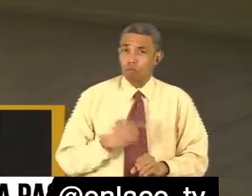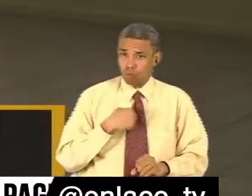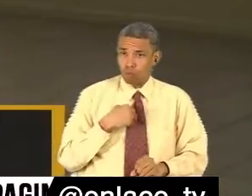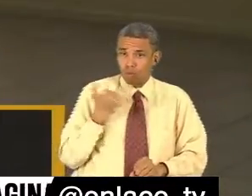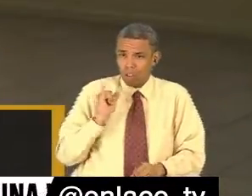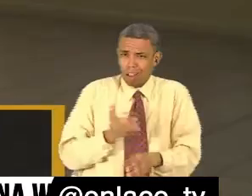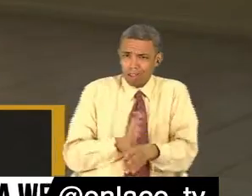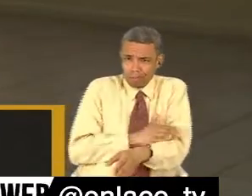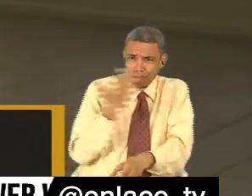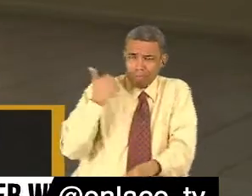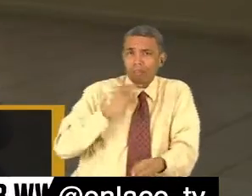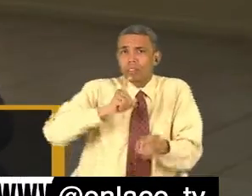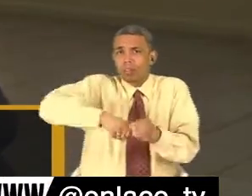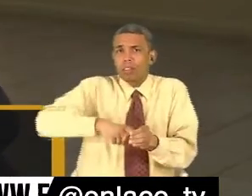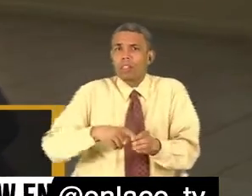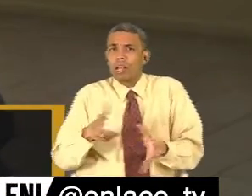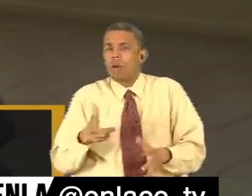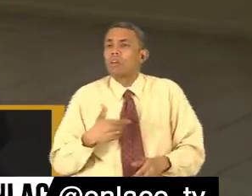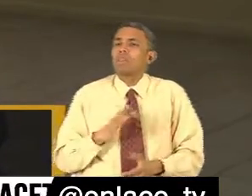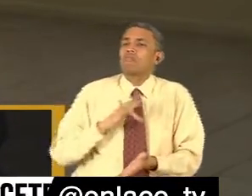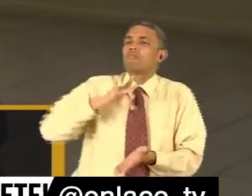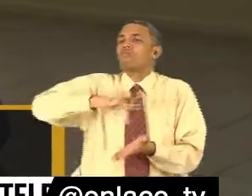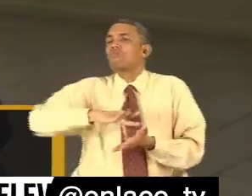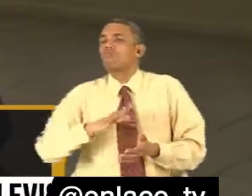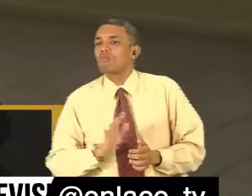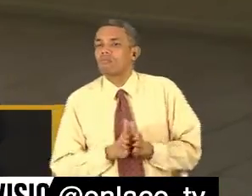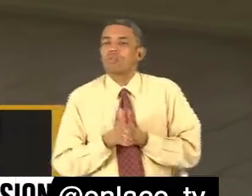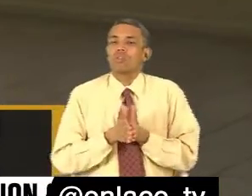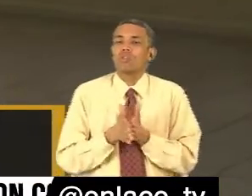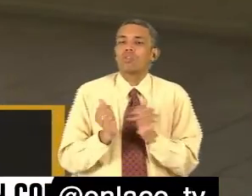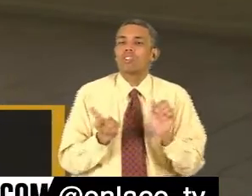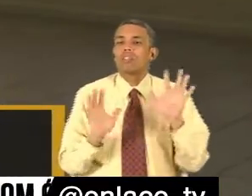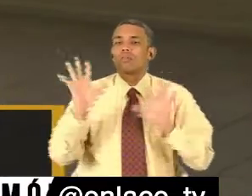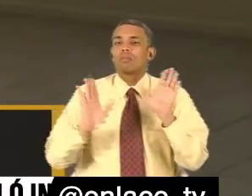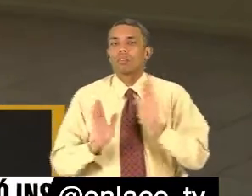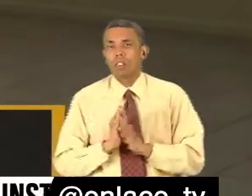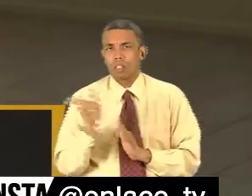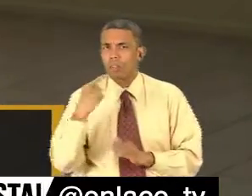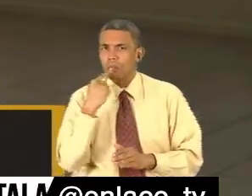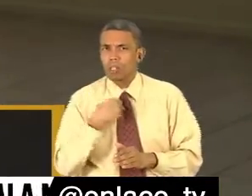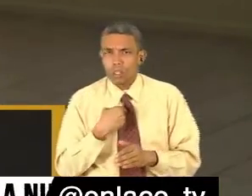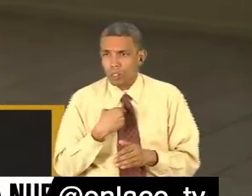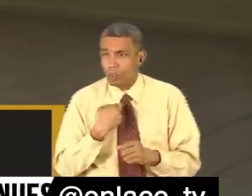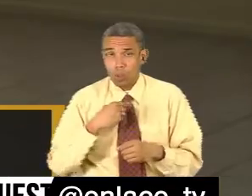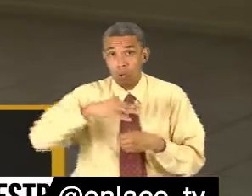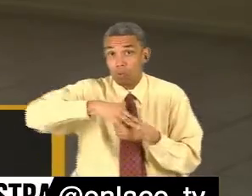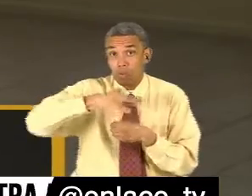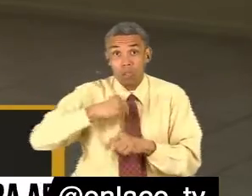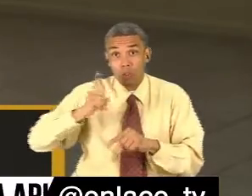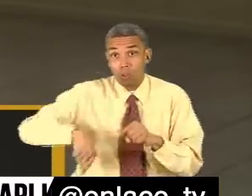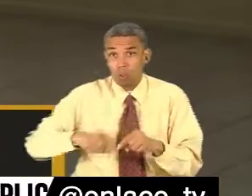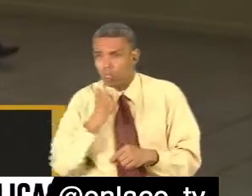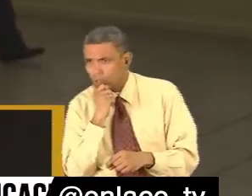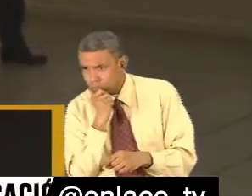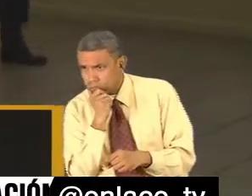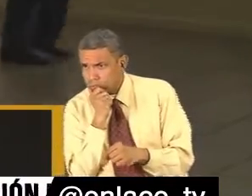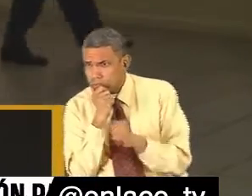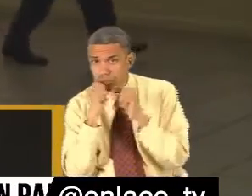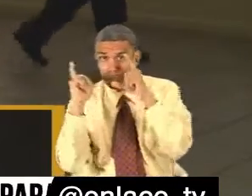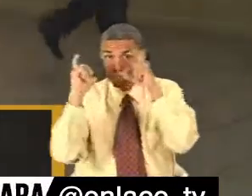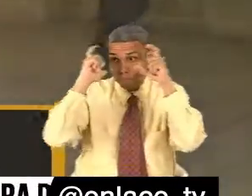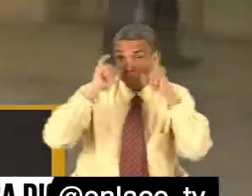ese es el descontento que tenemos. No solamente estoy yo, ya el otro colega también, hay más de, tengo entendido ahora que llevo, que hay más de 6 fotógrafos que